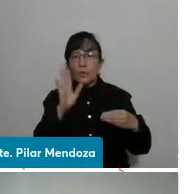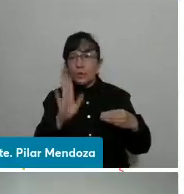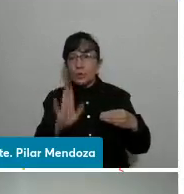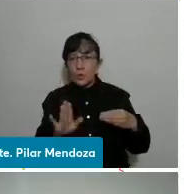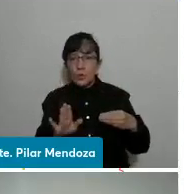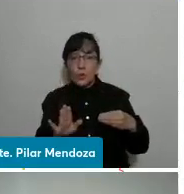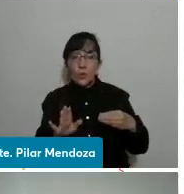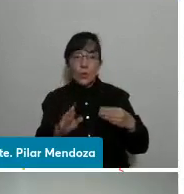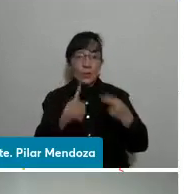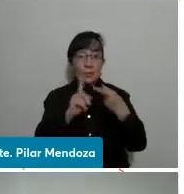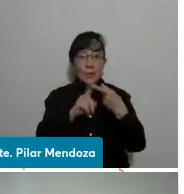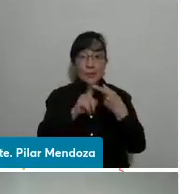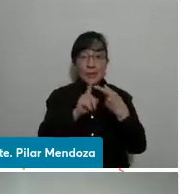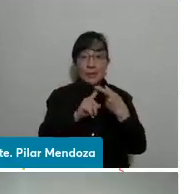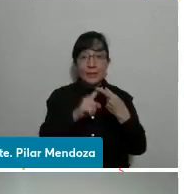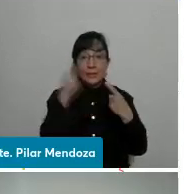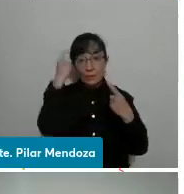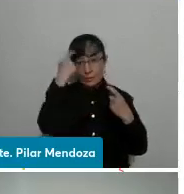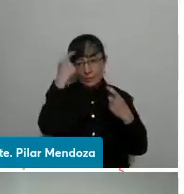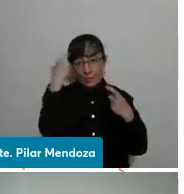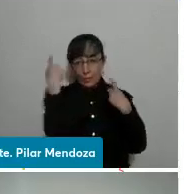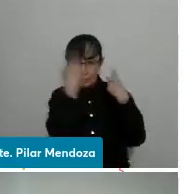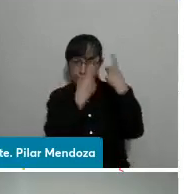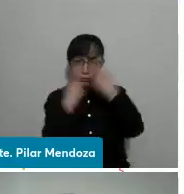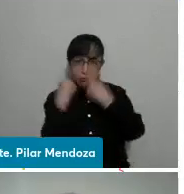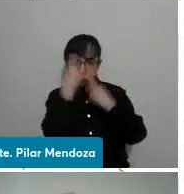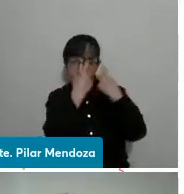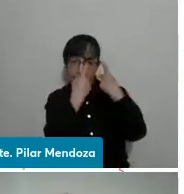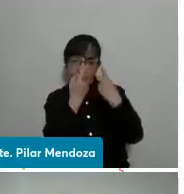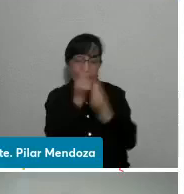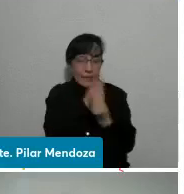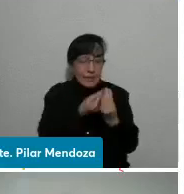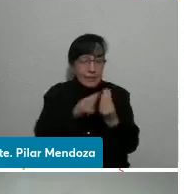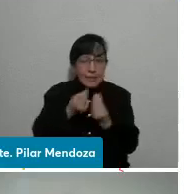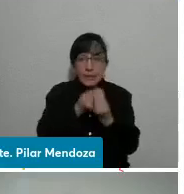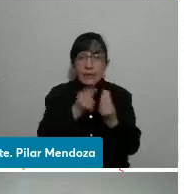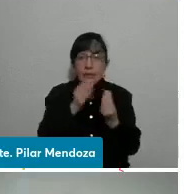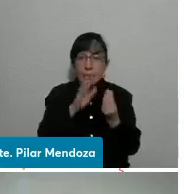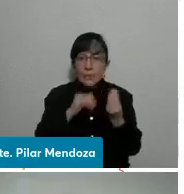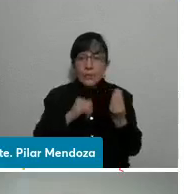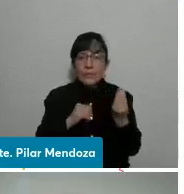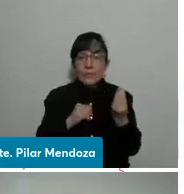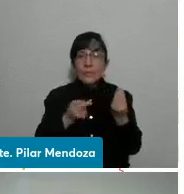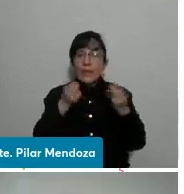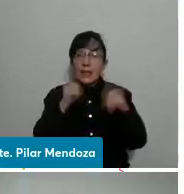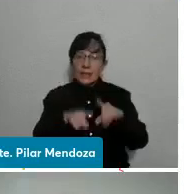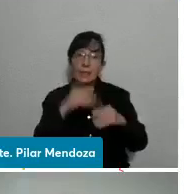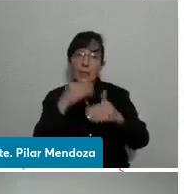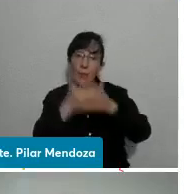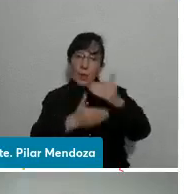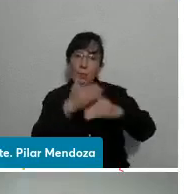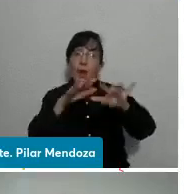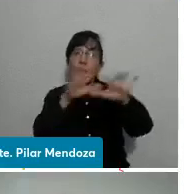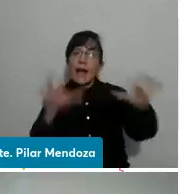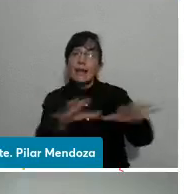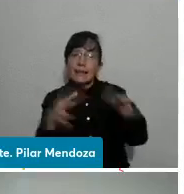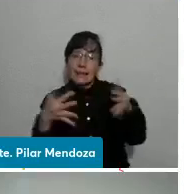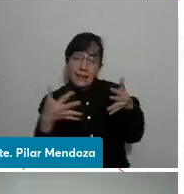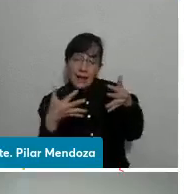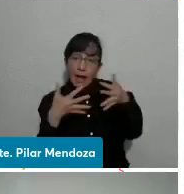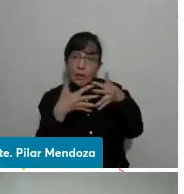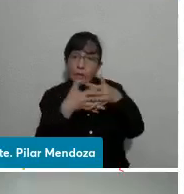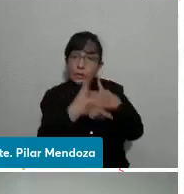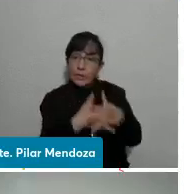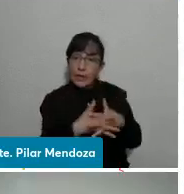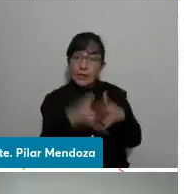pensamiento de diseño y permite, pues, poder ajustar actividades, ¿sí? En cuanto a